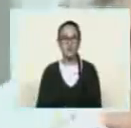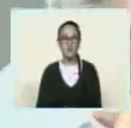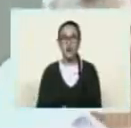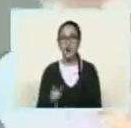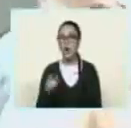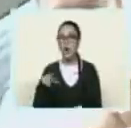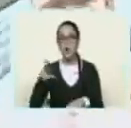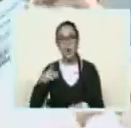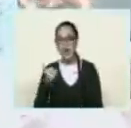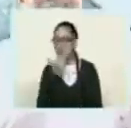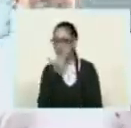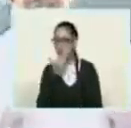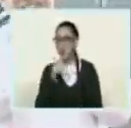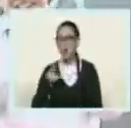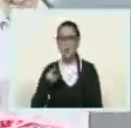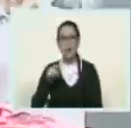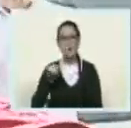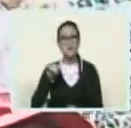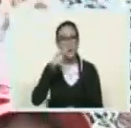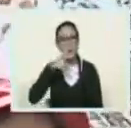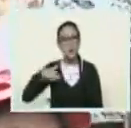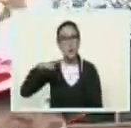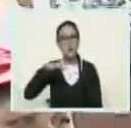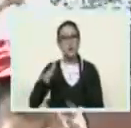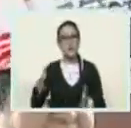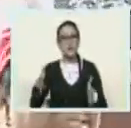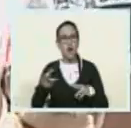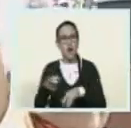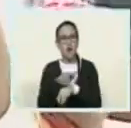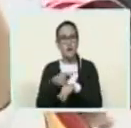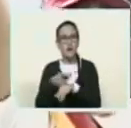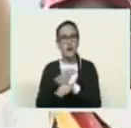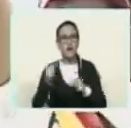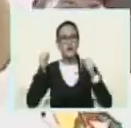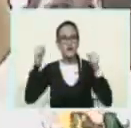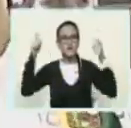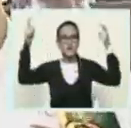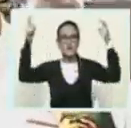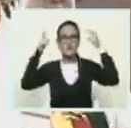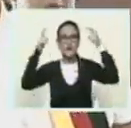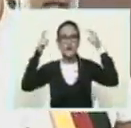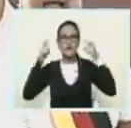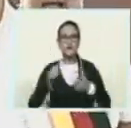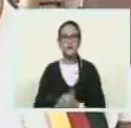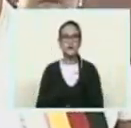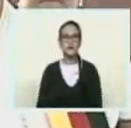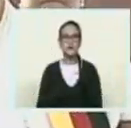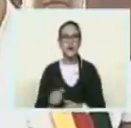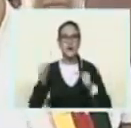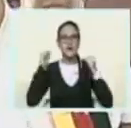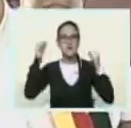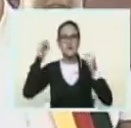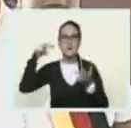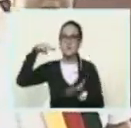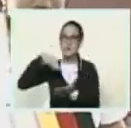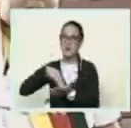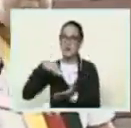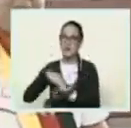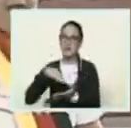nos equivoquemos, es el pueblo el que va a gobernar. ¡Que viva Chávez! ¡Que viva